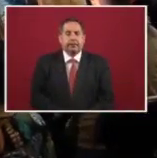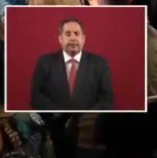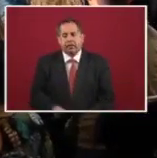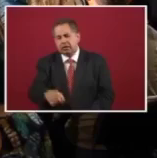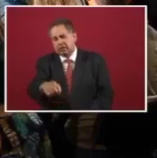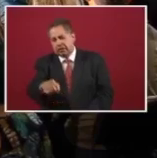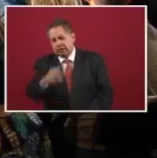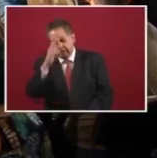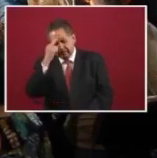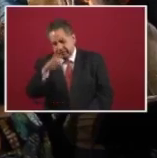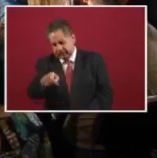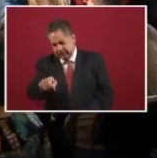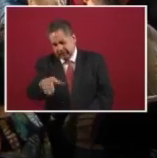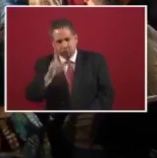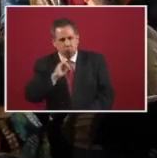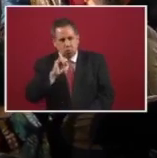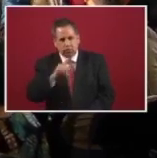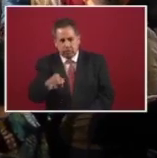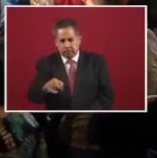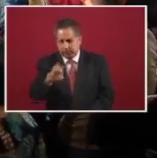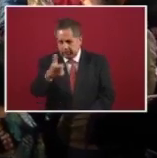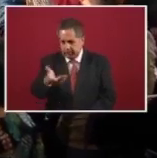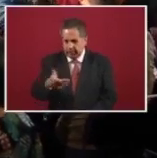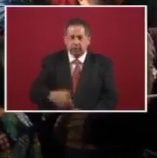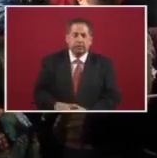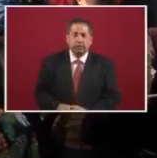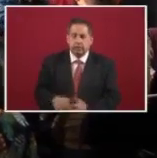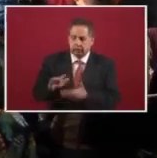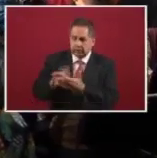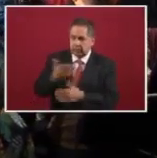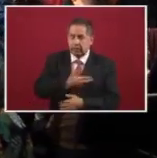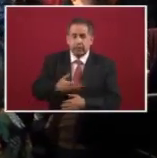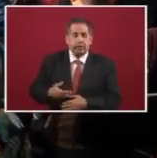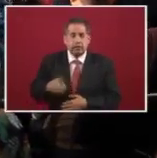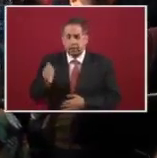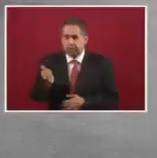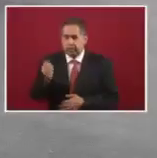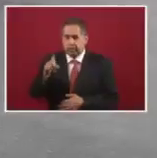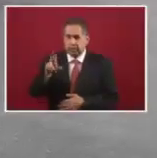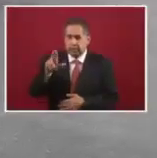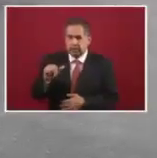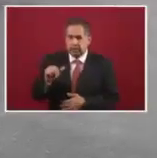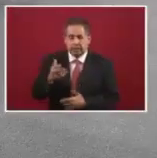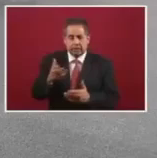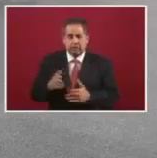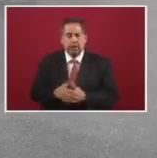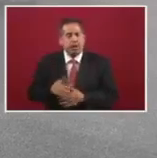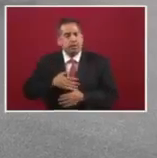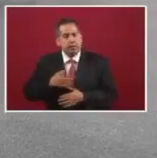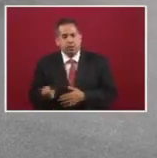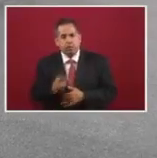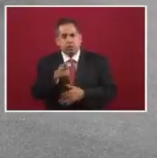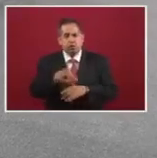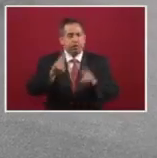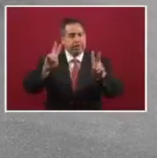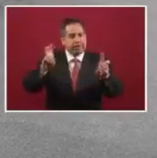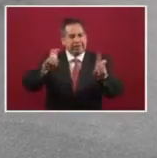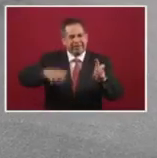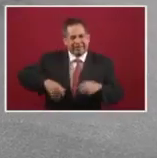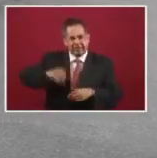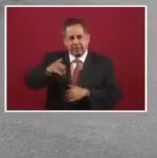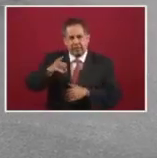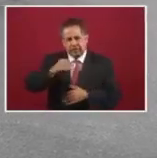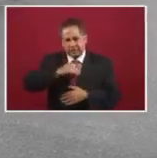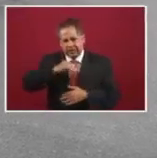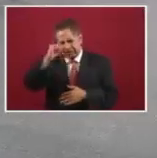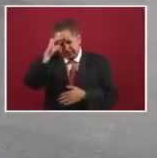Ella, porque no la vamos a... Primero la damos. Sí. Gracias, señor presidente. Sandra Greda, de Grupo Larsa Comunicaciones. Mi pregunta es sobre el tema que está hablando. ¿Ha